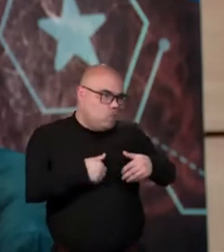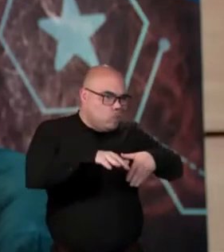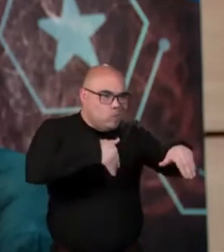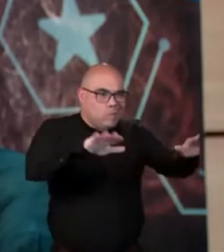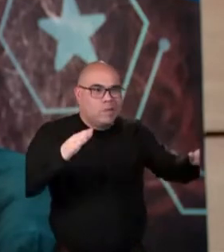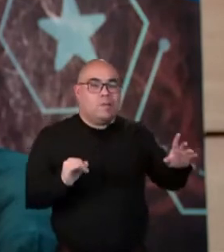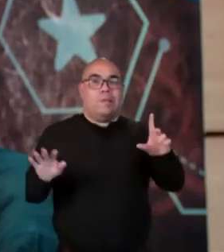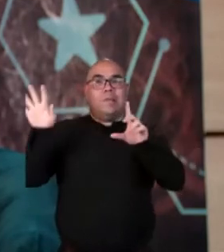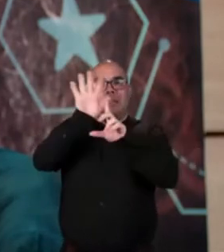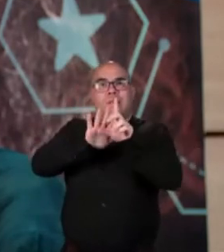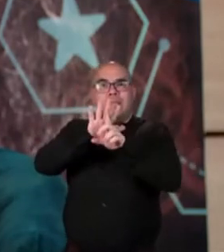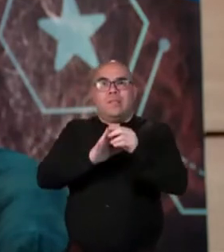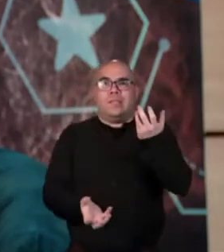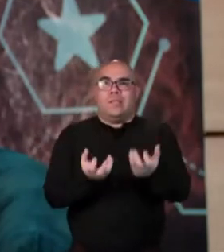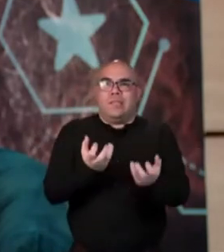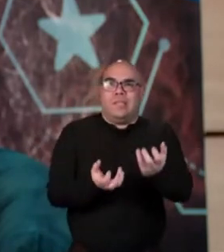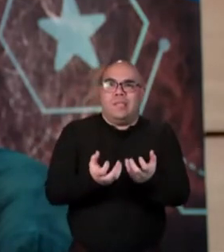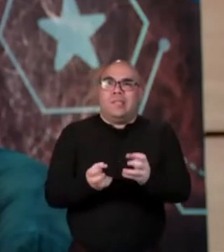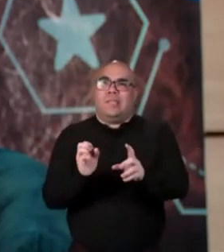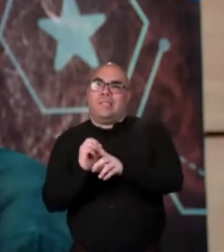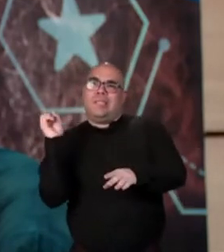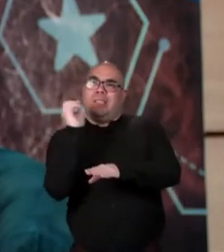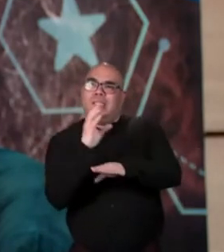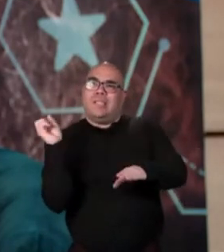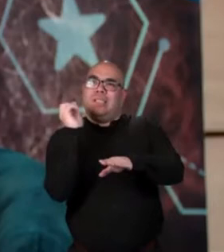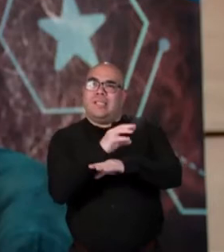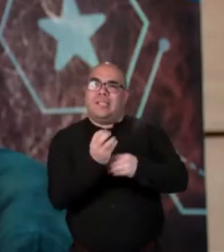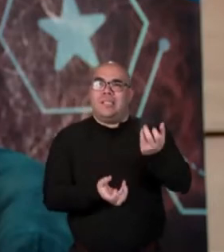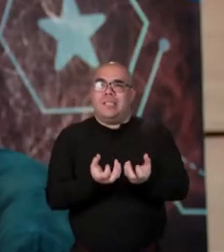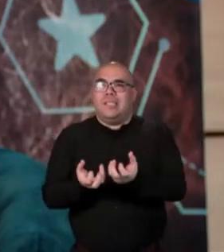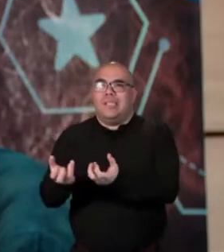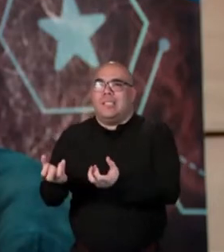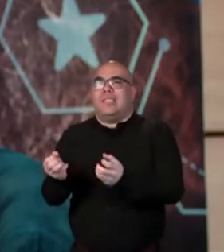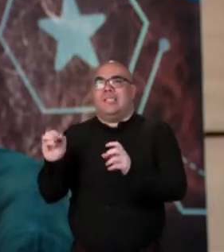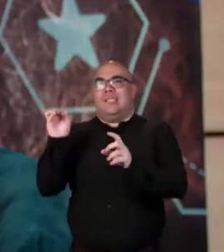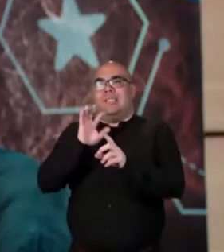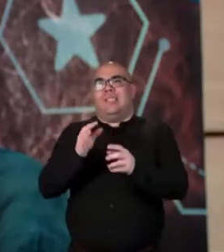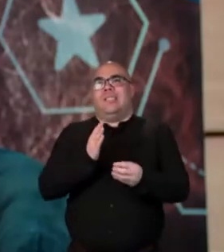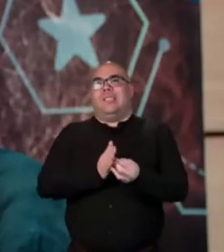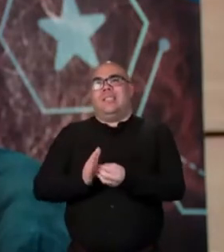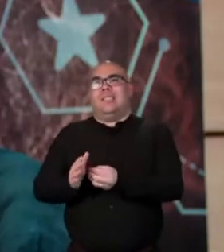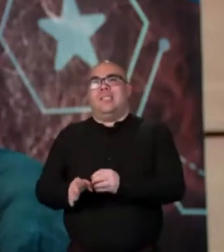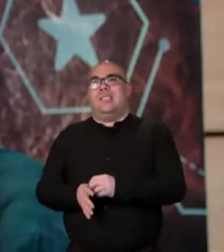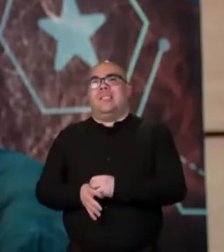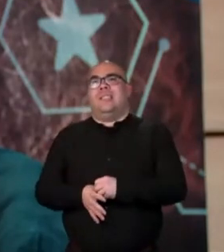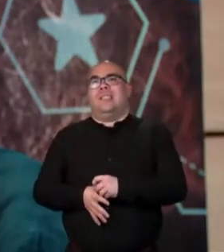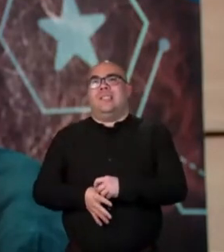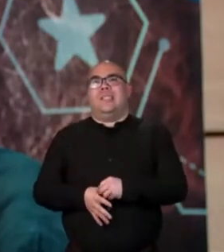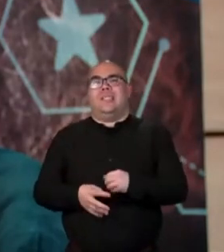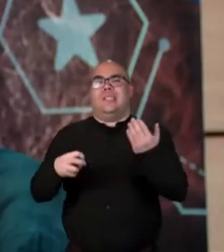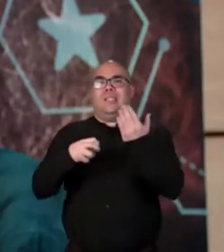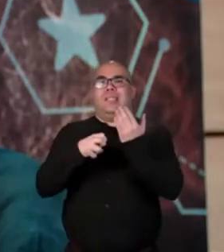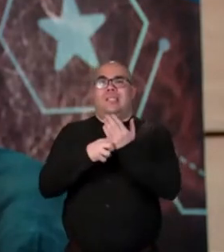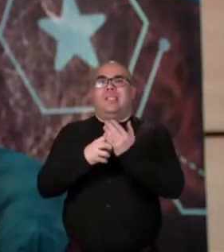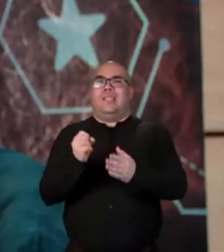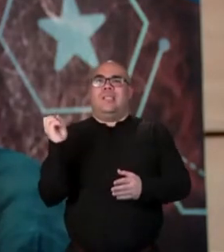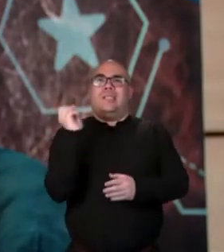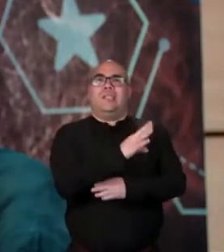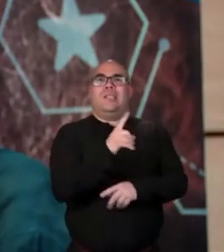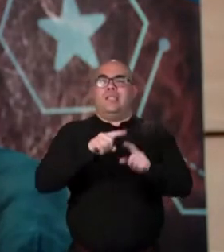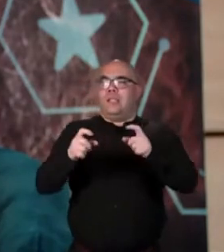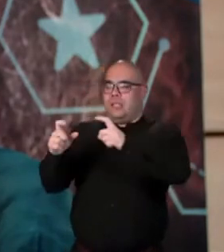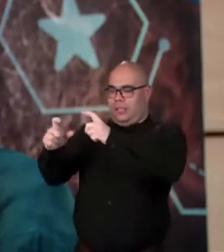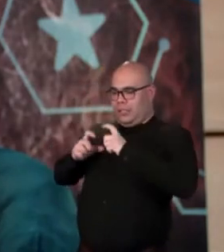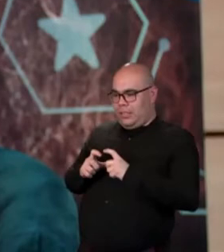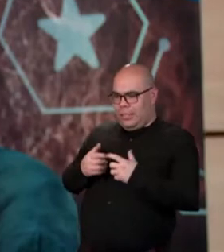vídeo de cómo cocinar se le manda él el bono para que compren alimentos sí pero si los estudiantes están